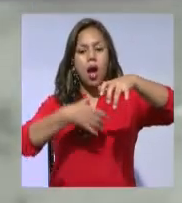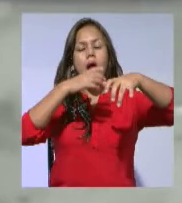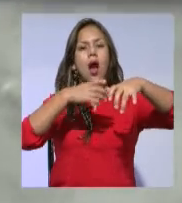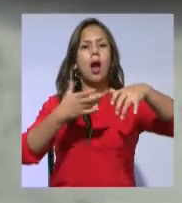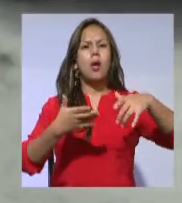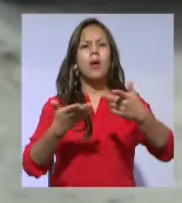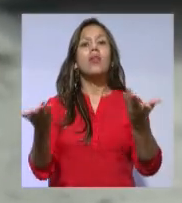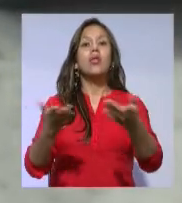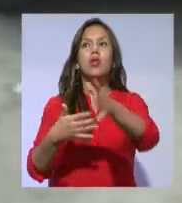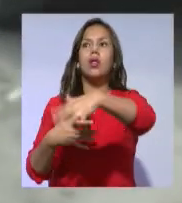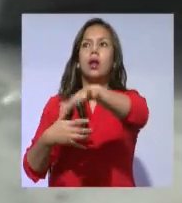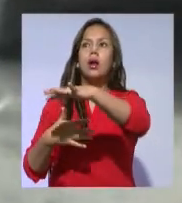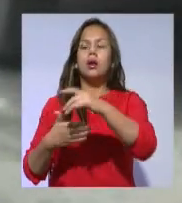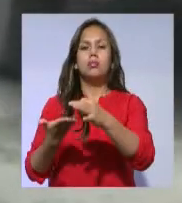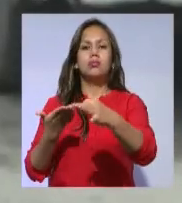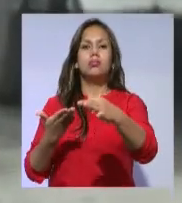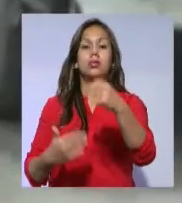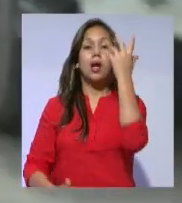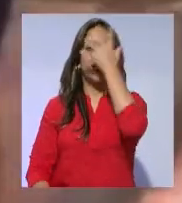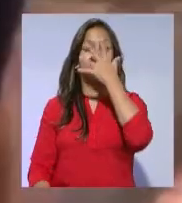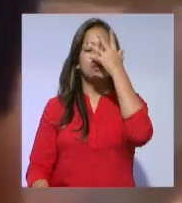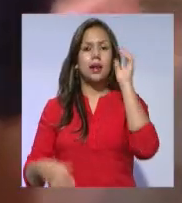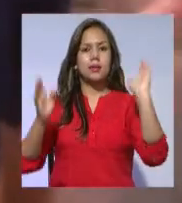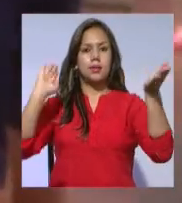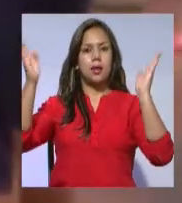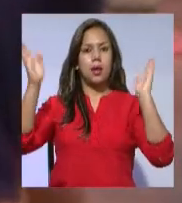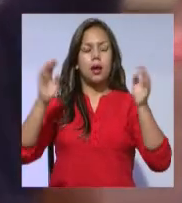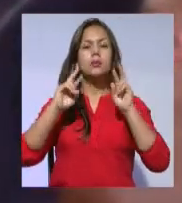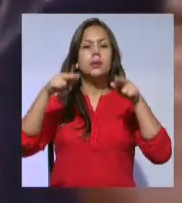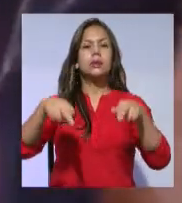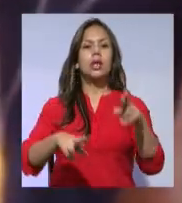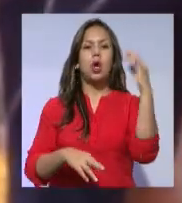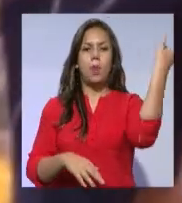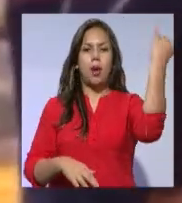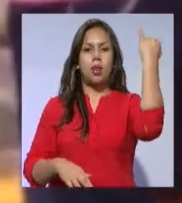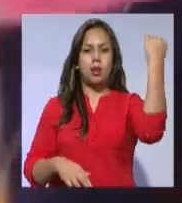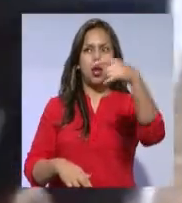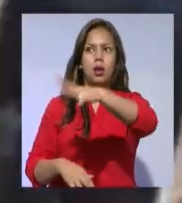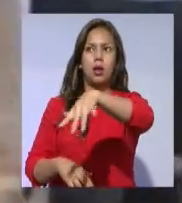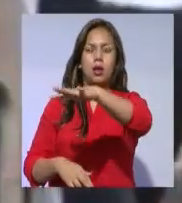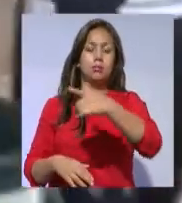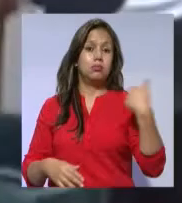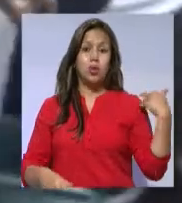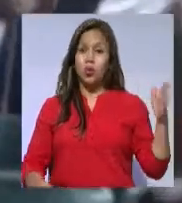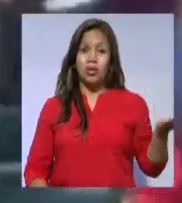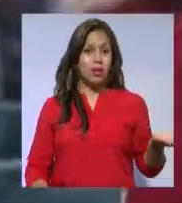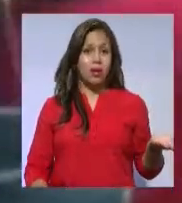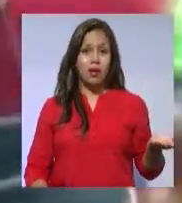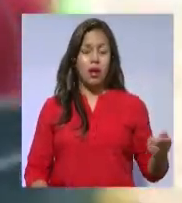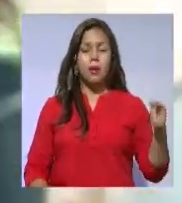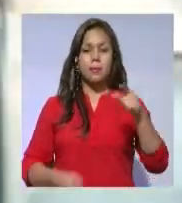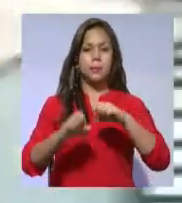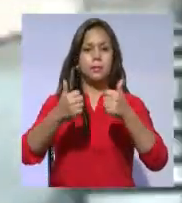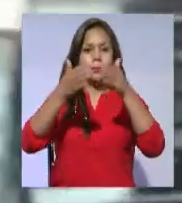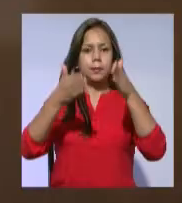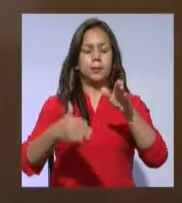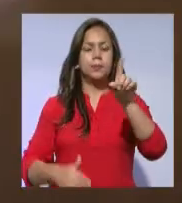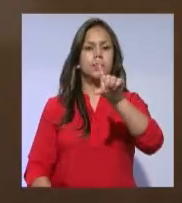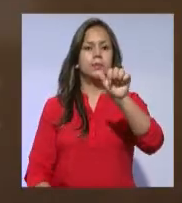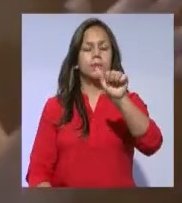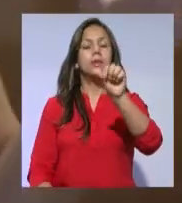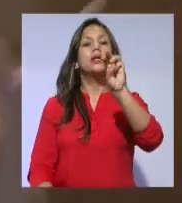los habitantes de los cantones esmeraldas atacames y rioverde la proponente de esta iniciativa es la asambleísta roberto zambrano